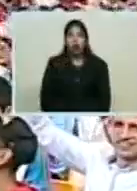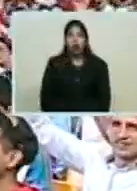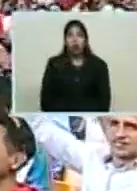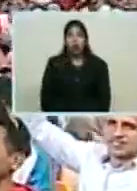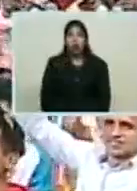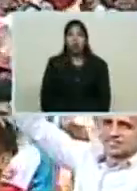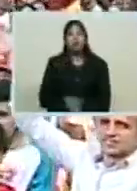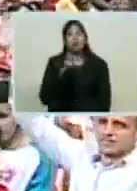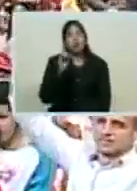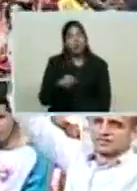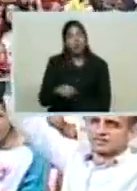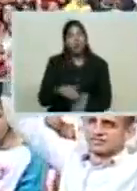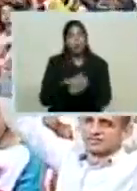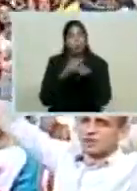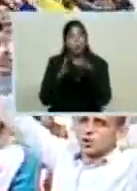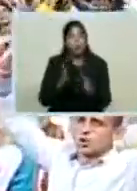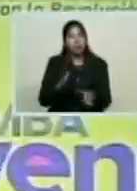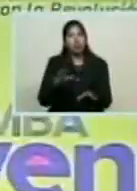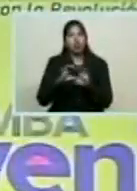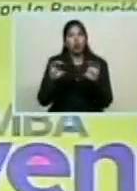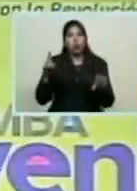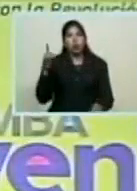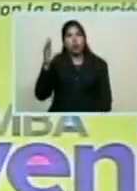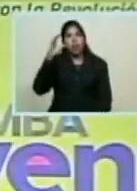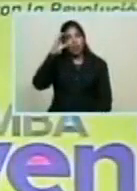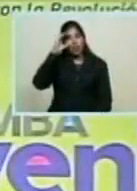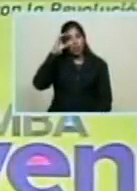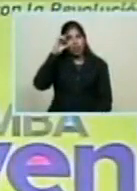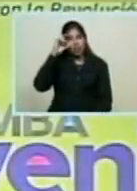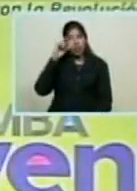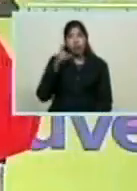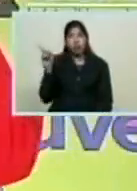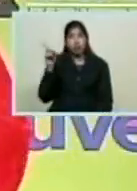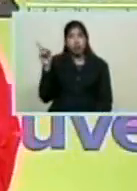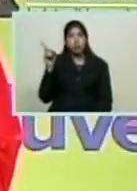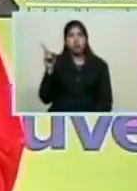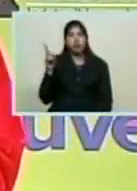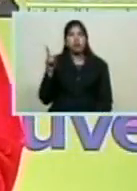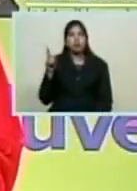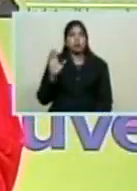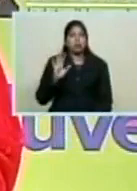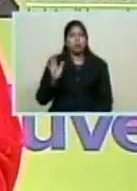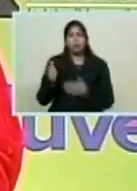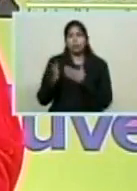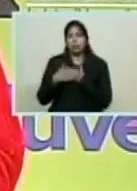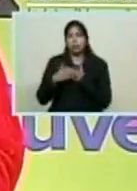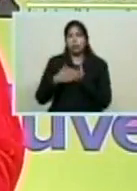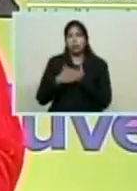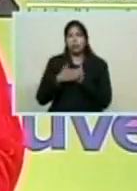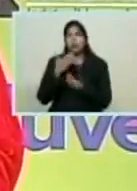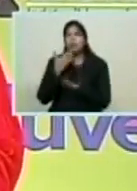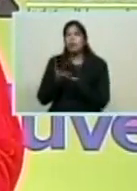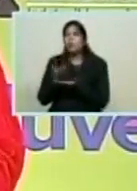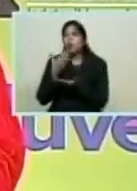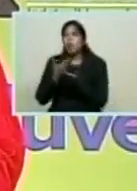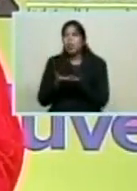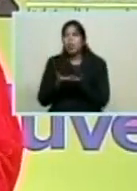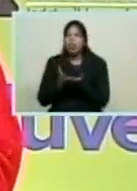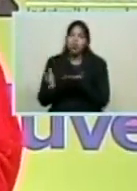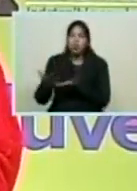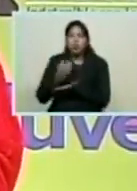Igualmente, el ministro Elías Agua, por propuesta de las bases magisteriales, me